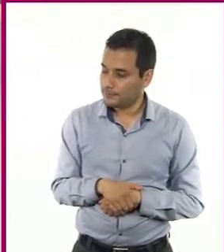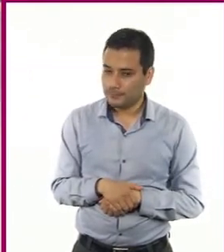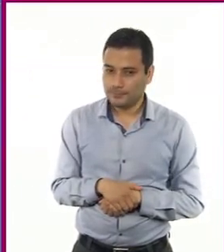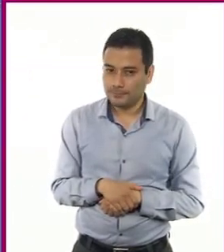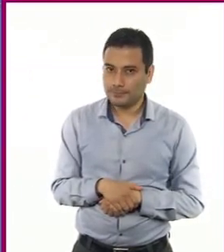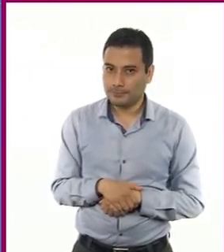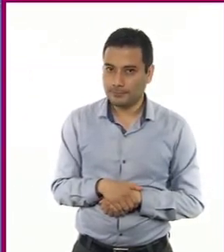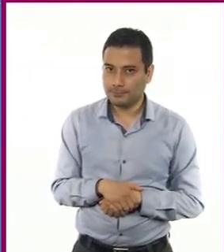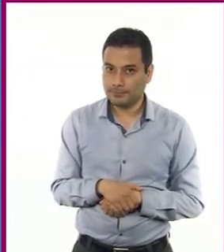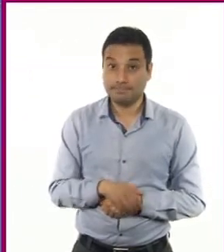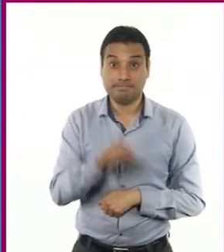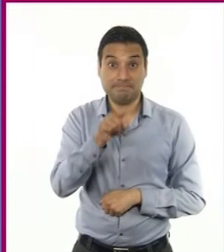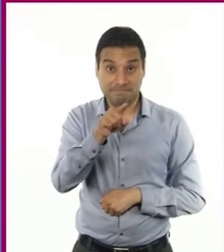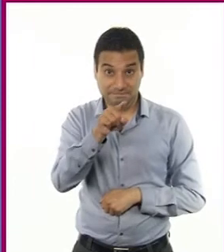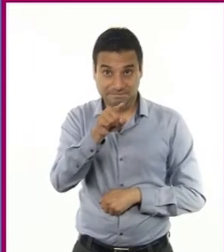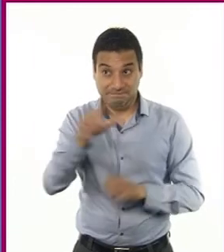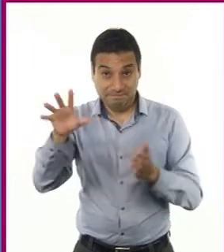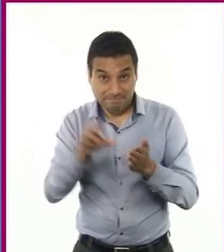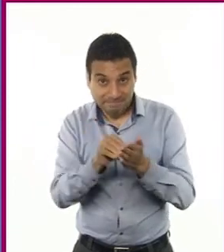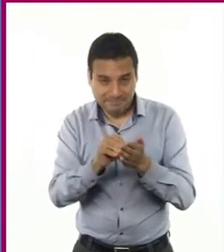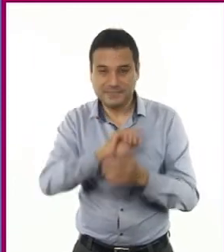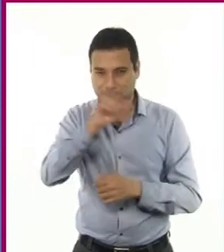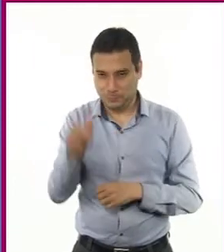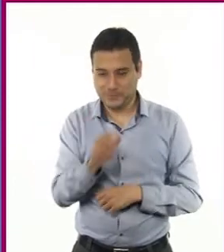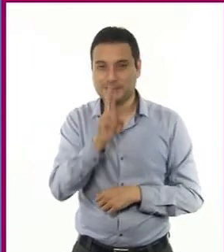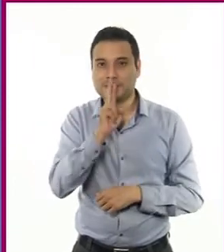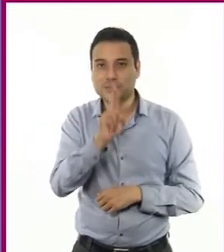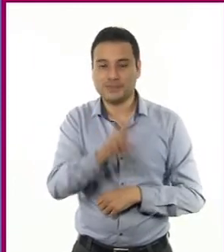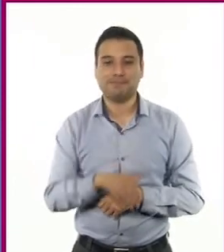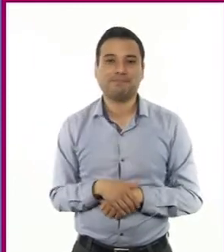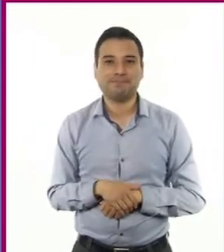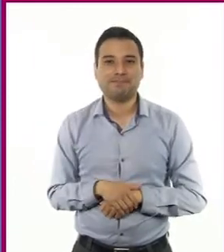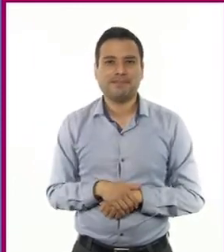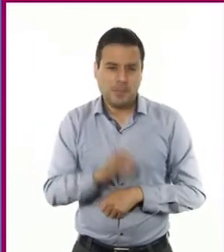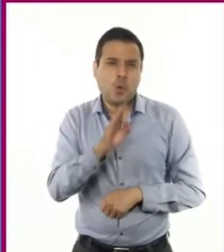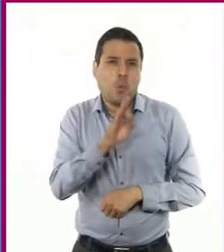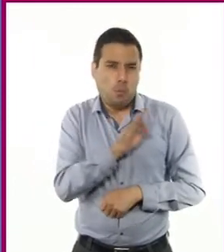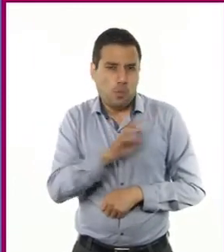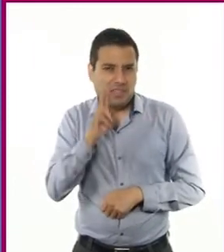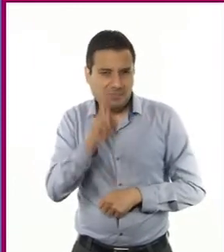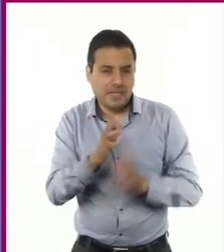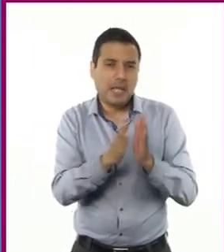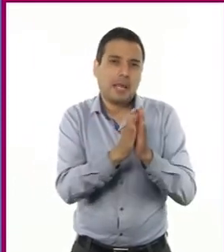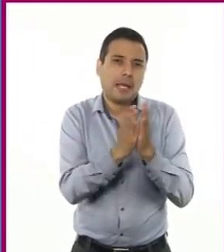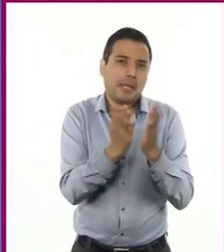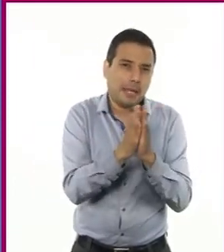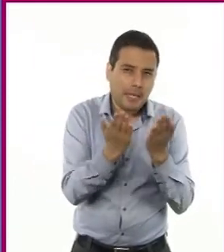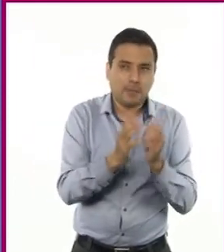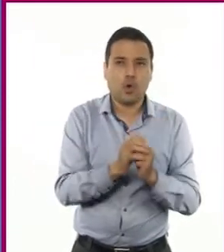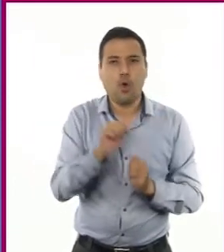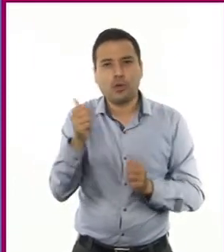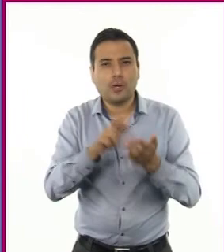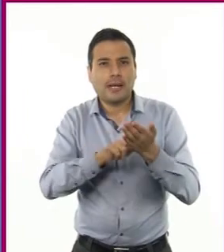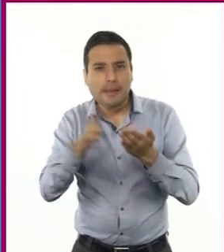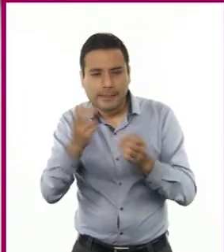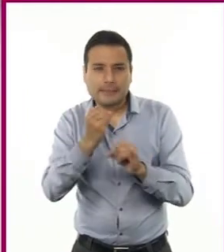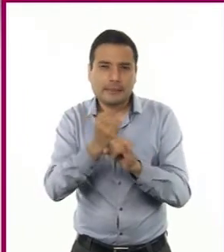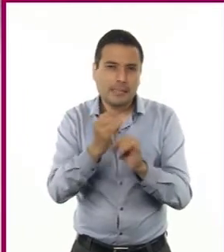democrático? Para resolver este reto, pueden apoyarse en sus libros de texto, así como en otras fuentes de